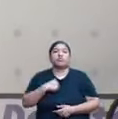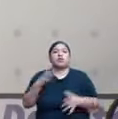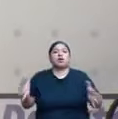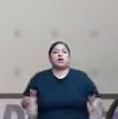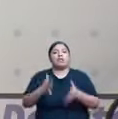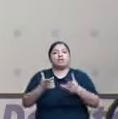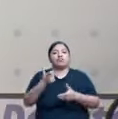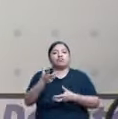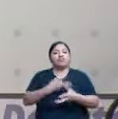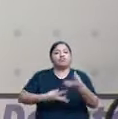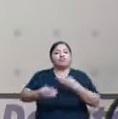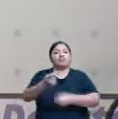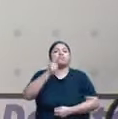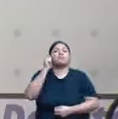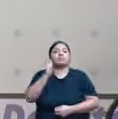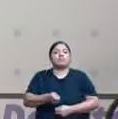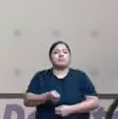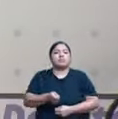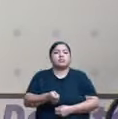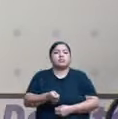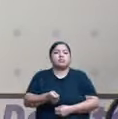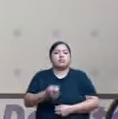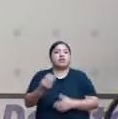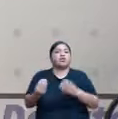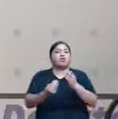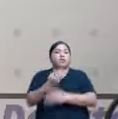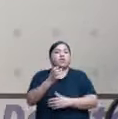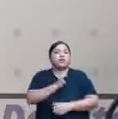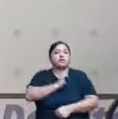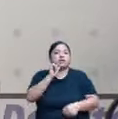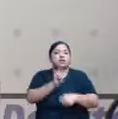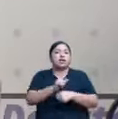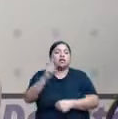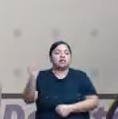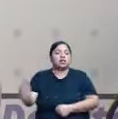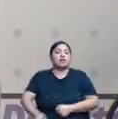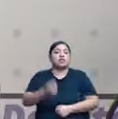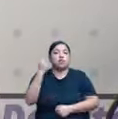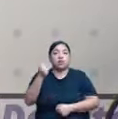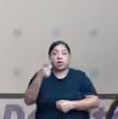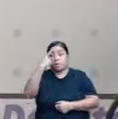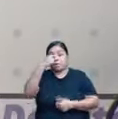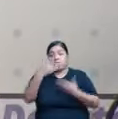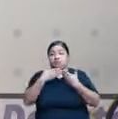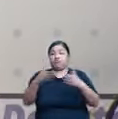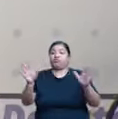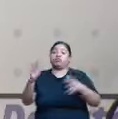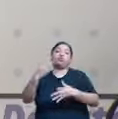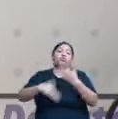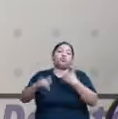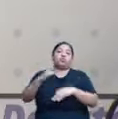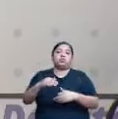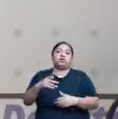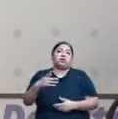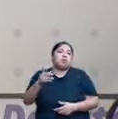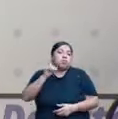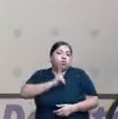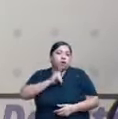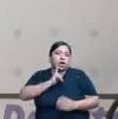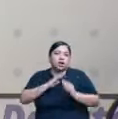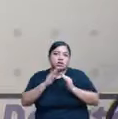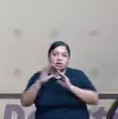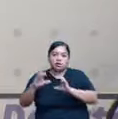ofrecer bootcamps, campamentos de tecnología abiertos a todos, incluyendo amas de casa, jóvenes con o sin estudios.